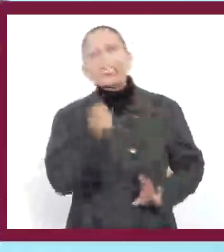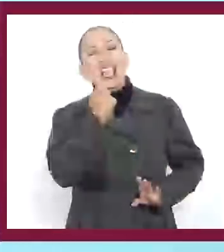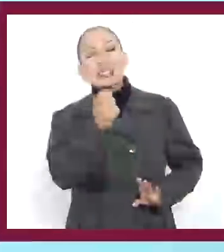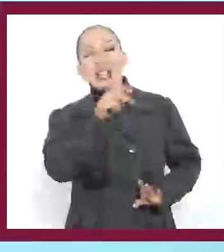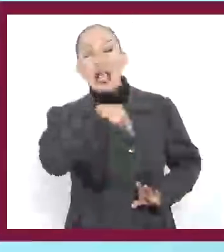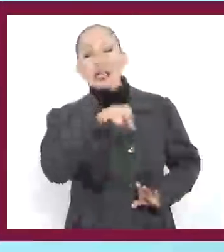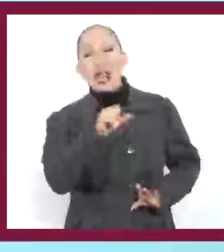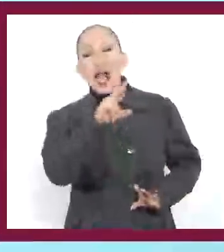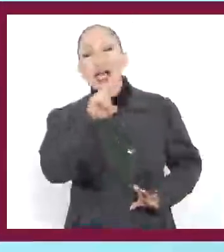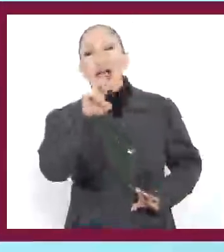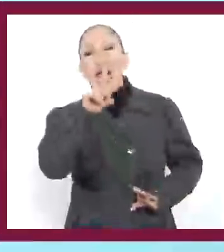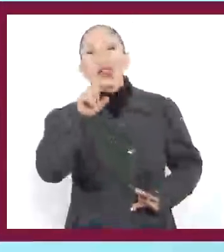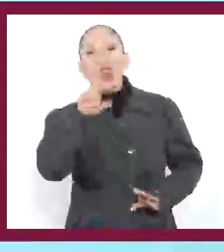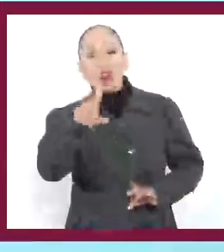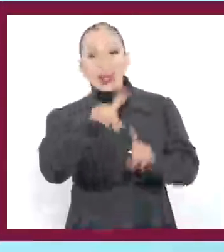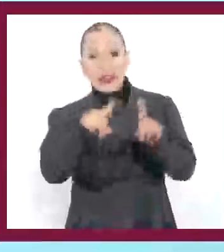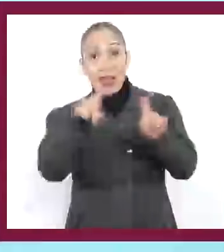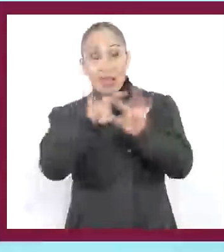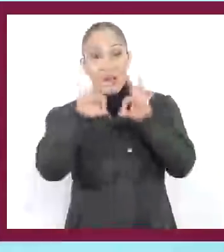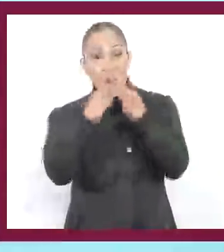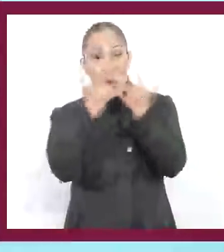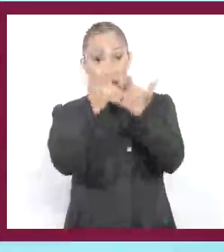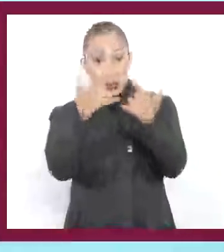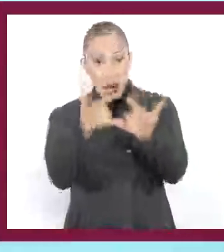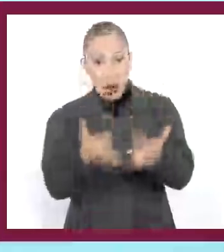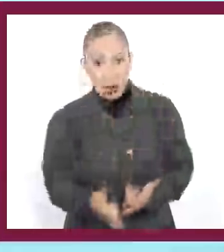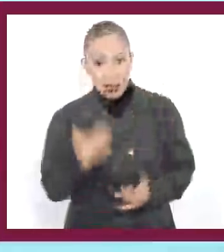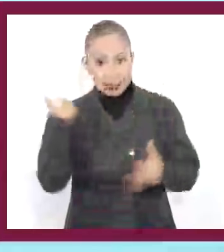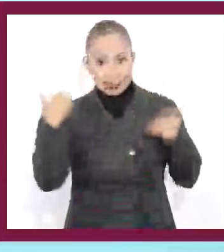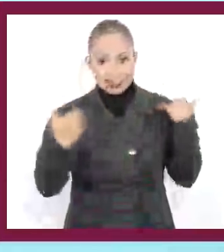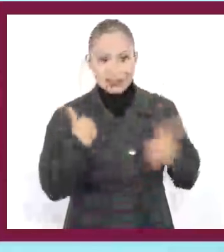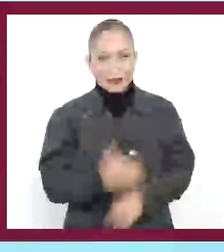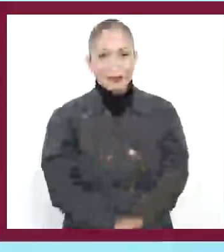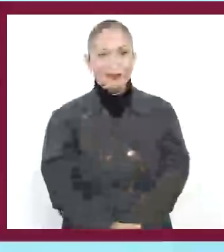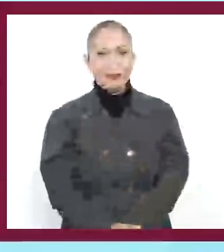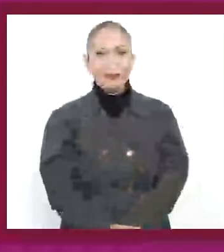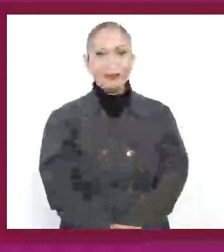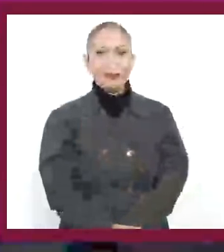narradores en distintos subgéneros narrativos. ¡Disfrútenlo!